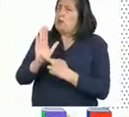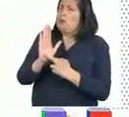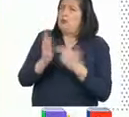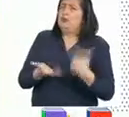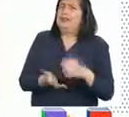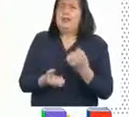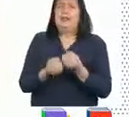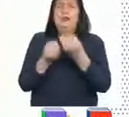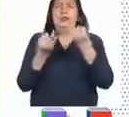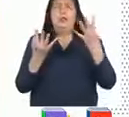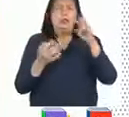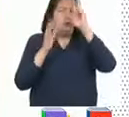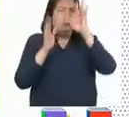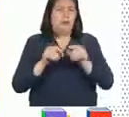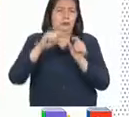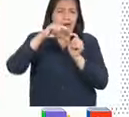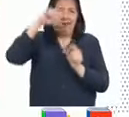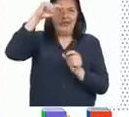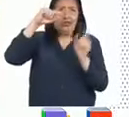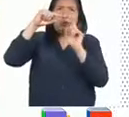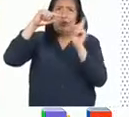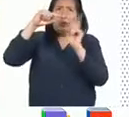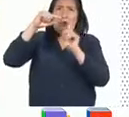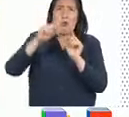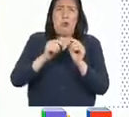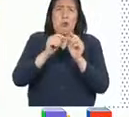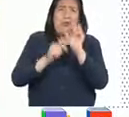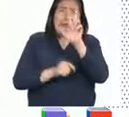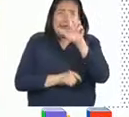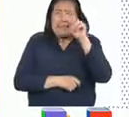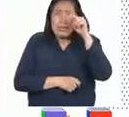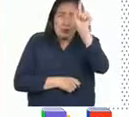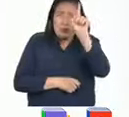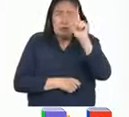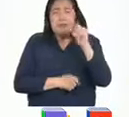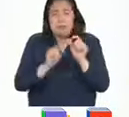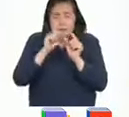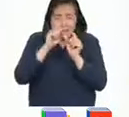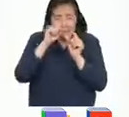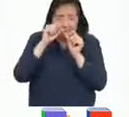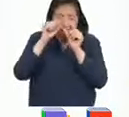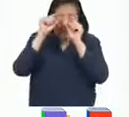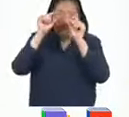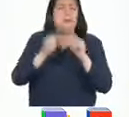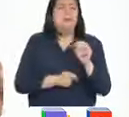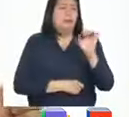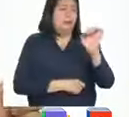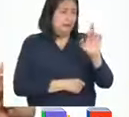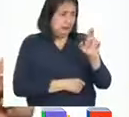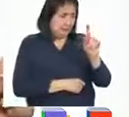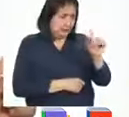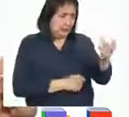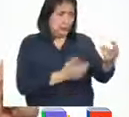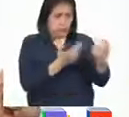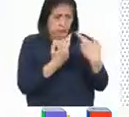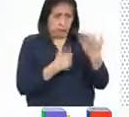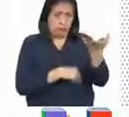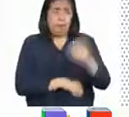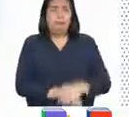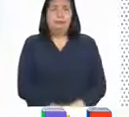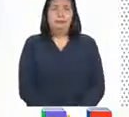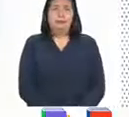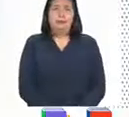cantidad de peruanos en una barra sin tener que dibujar 31 millones de cuadraditos? Sergio escribió la siguiente